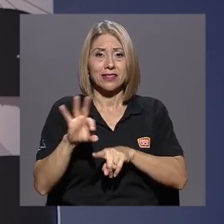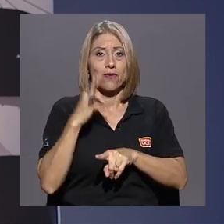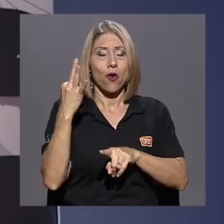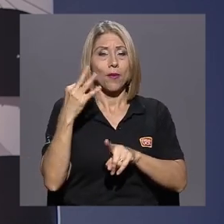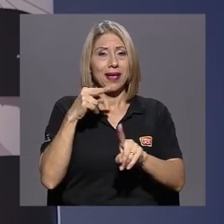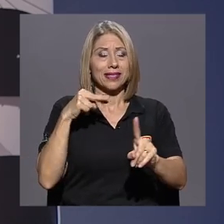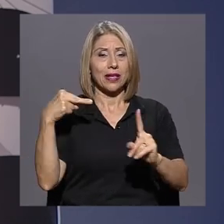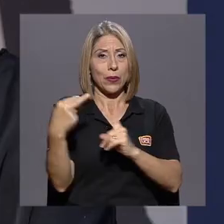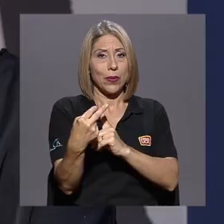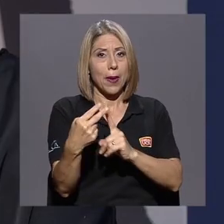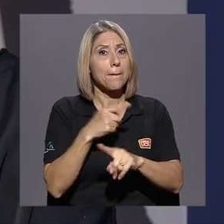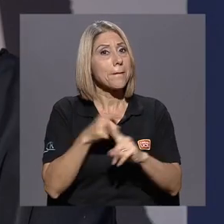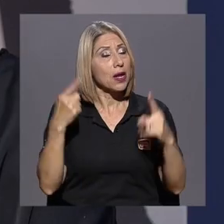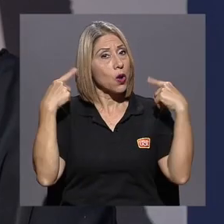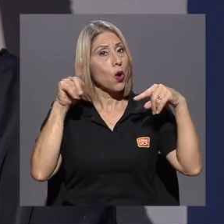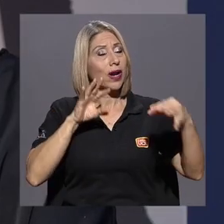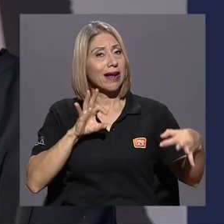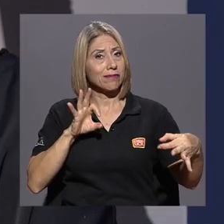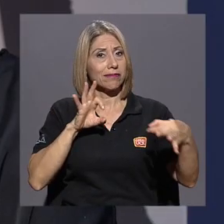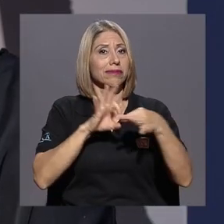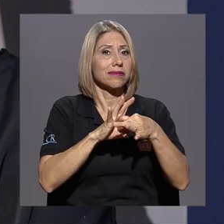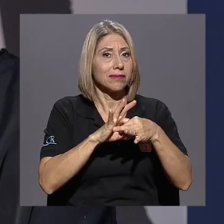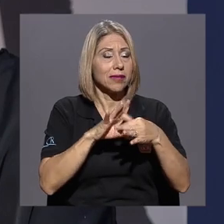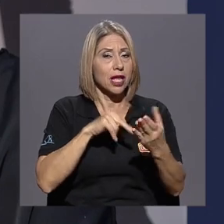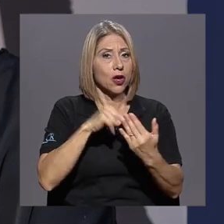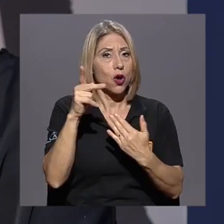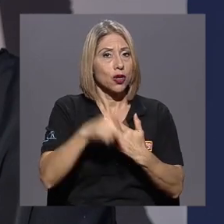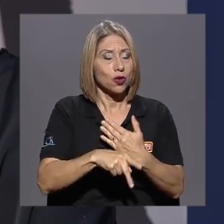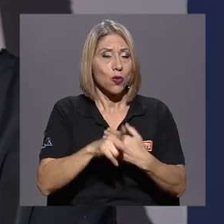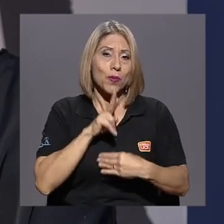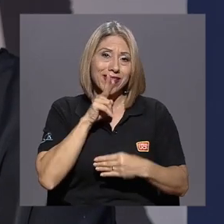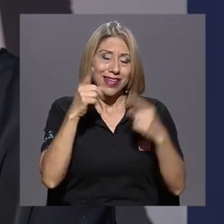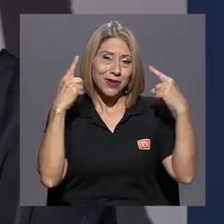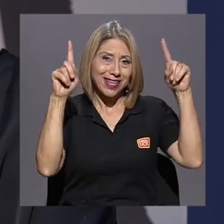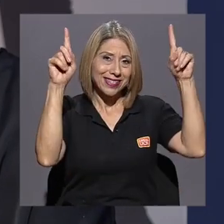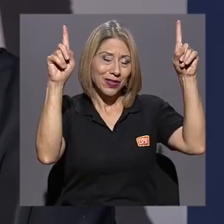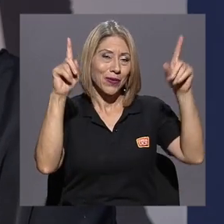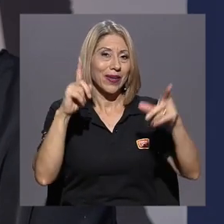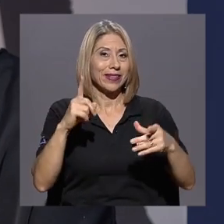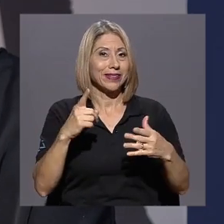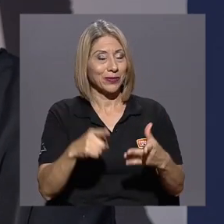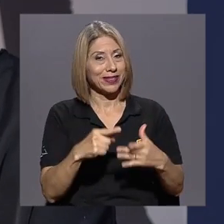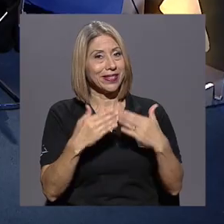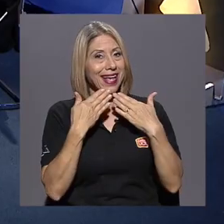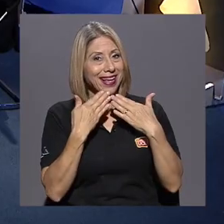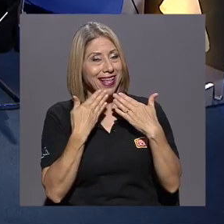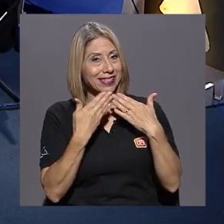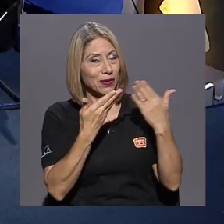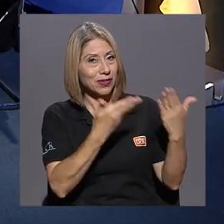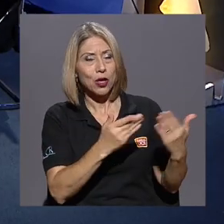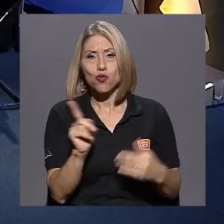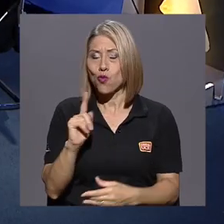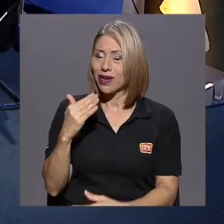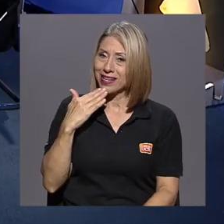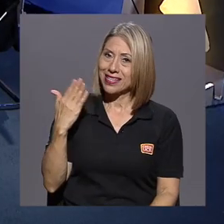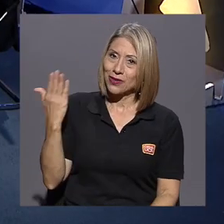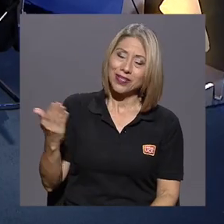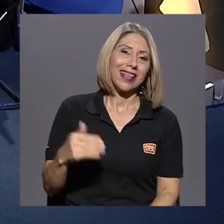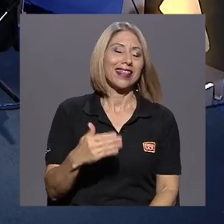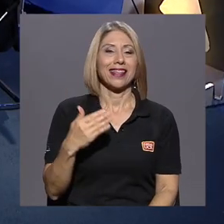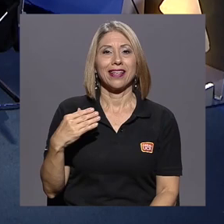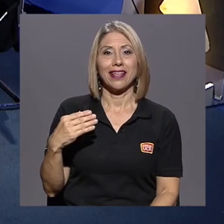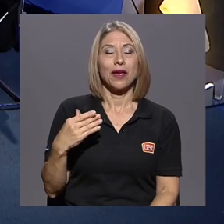vida, pero que logran conexión y hacen de ese programa un verdadero éxito. Así que muy agradecido por estar con nosotros. Gracias